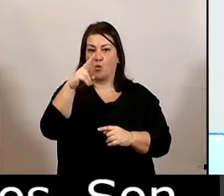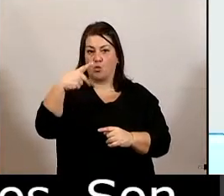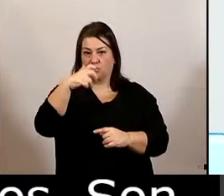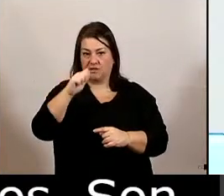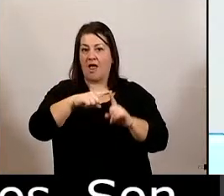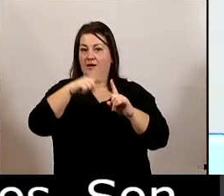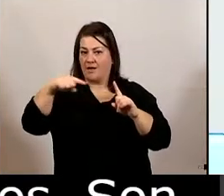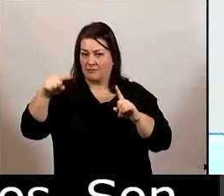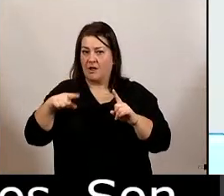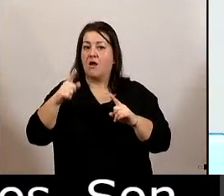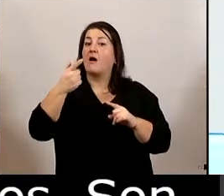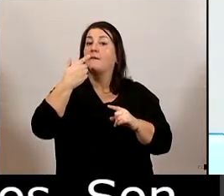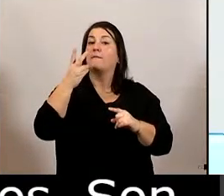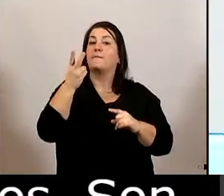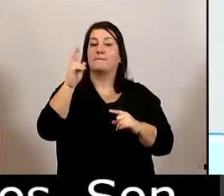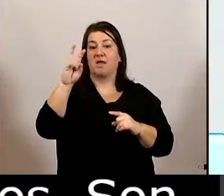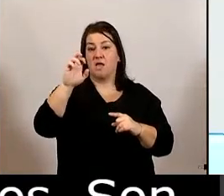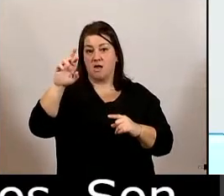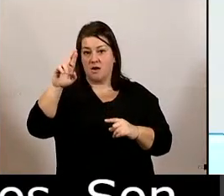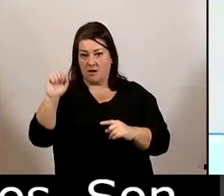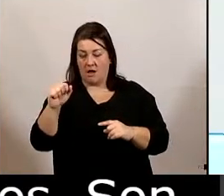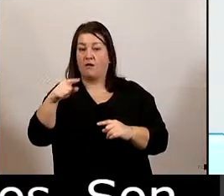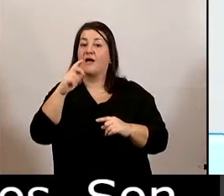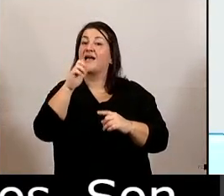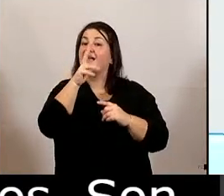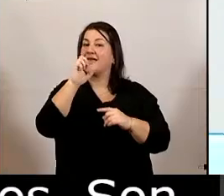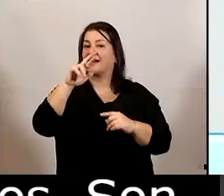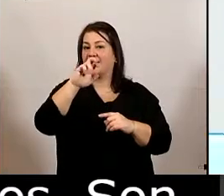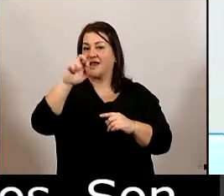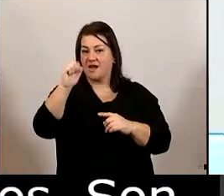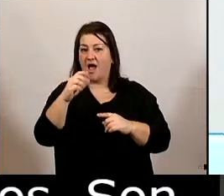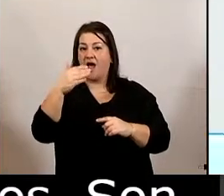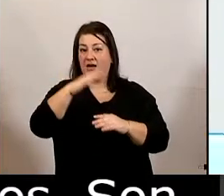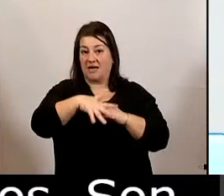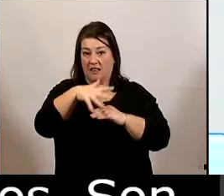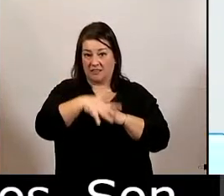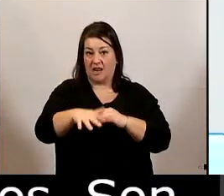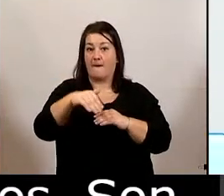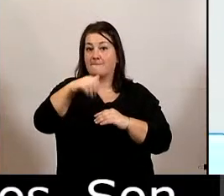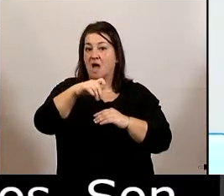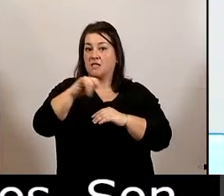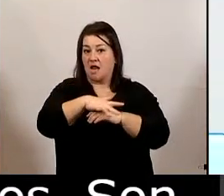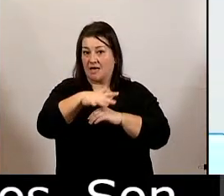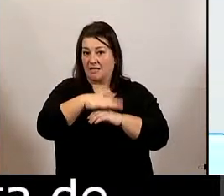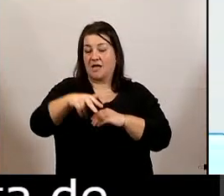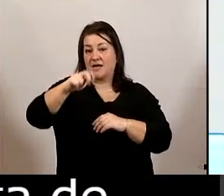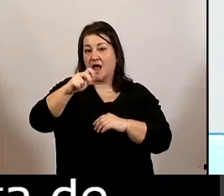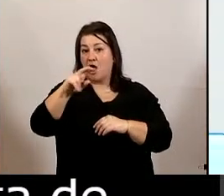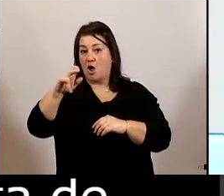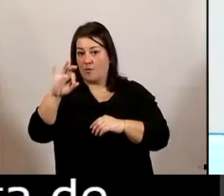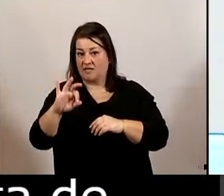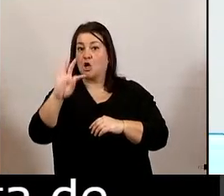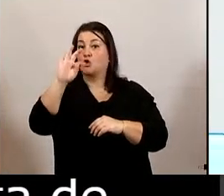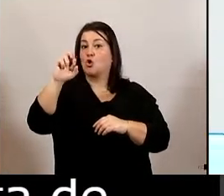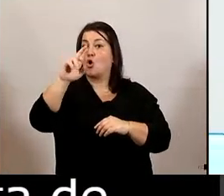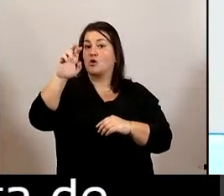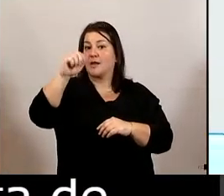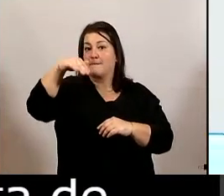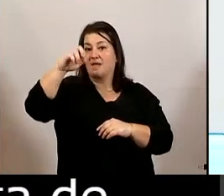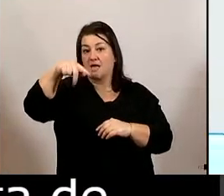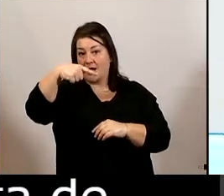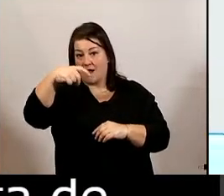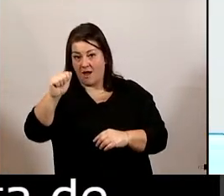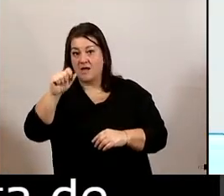Alcántara, Arroyomolinos de la Vera, Herrera de Alcántara, Mata de Alcántara, Navas del Madroño, Torremenga y